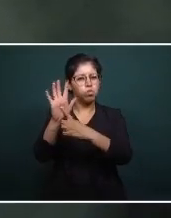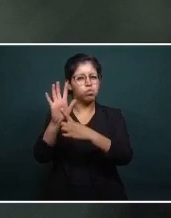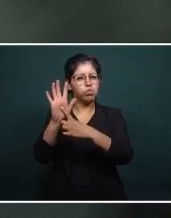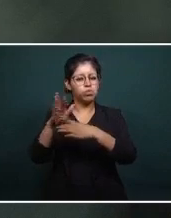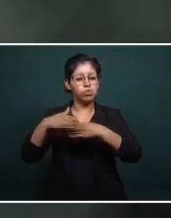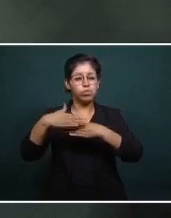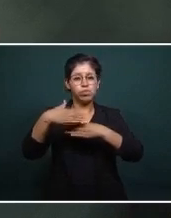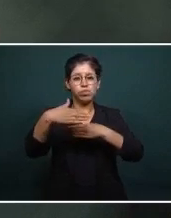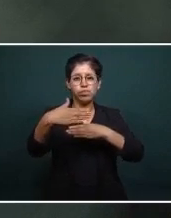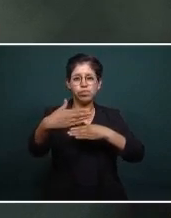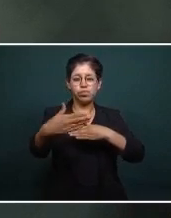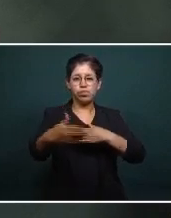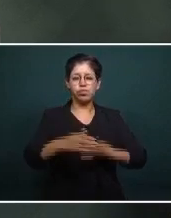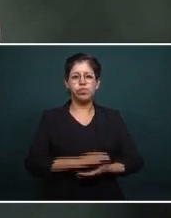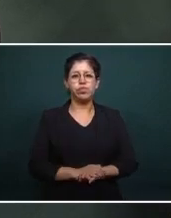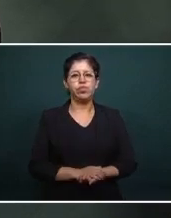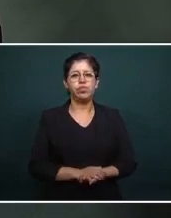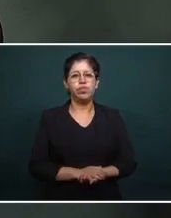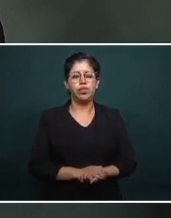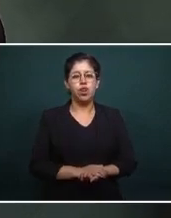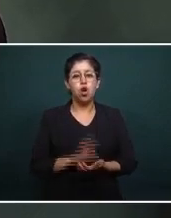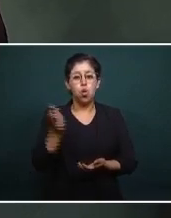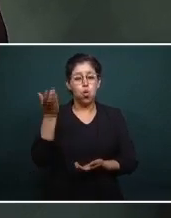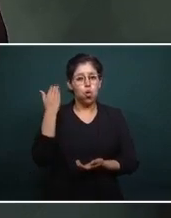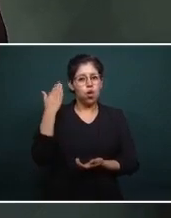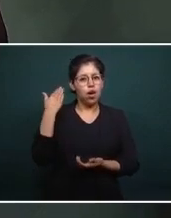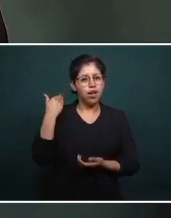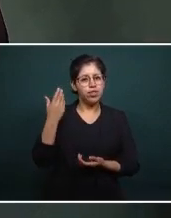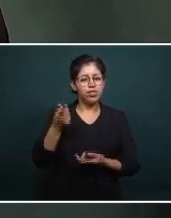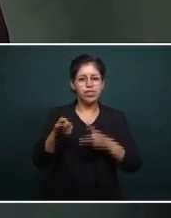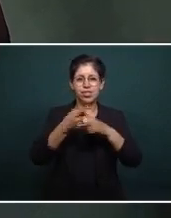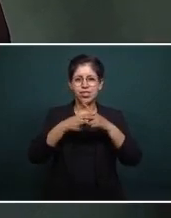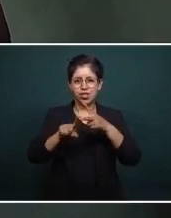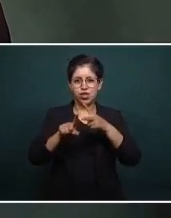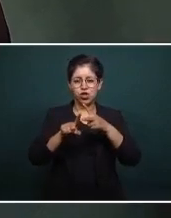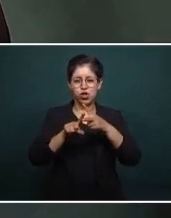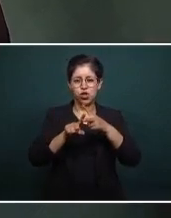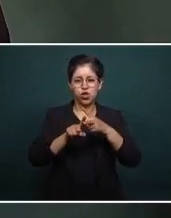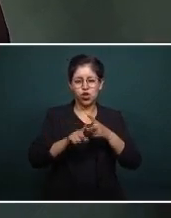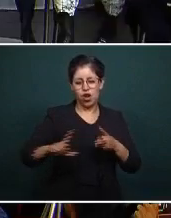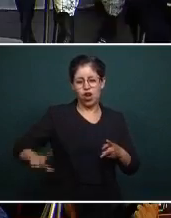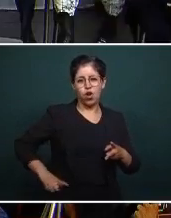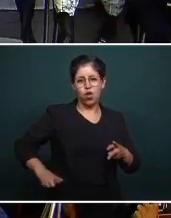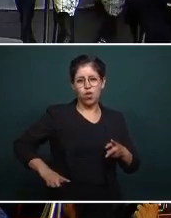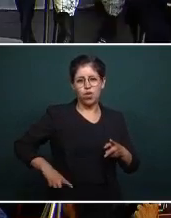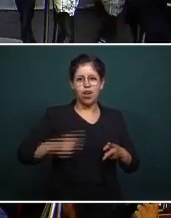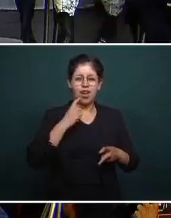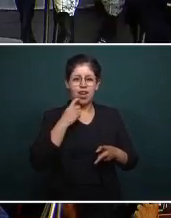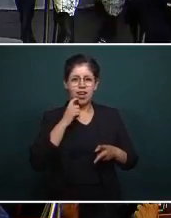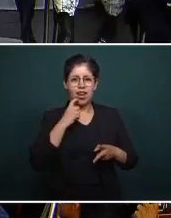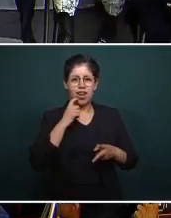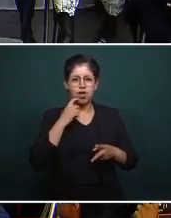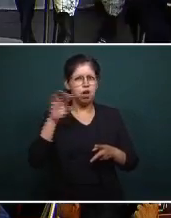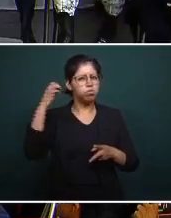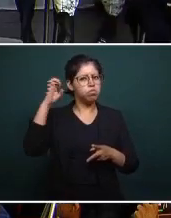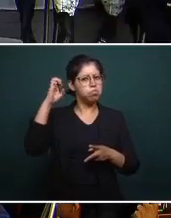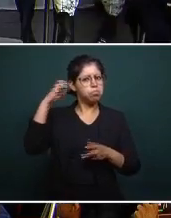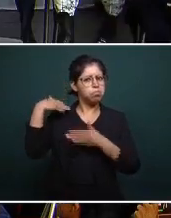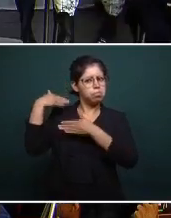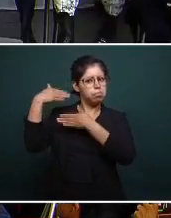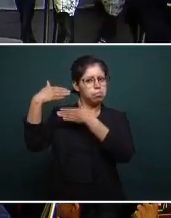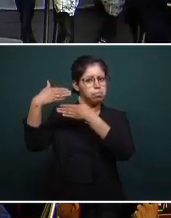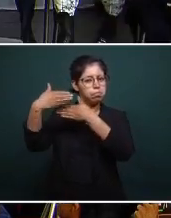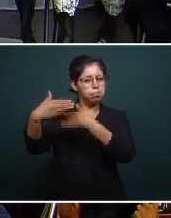avance prácticamente de que inició la administración del presidente López Obrador a partir del mes de enero, como